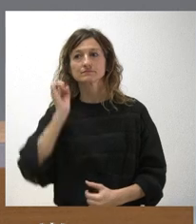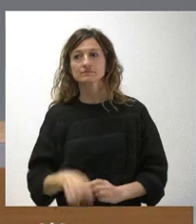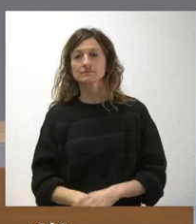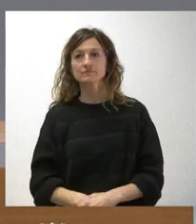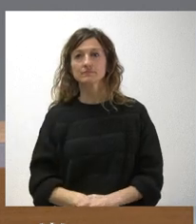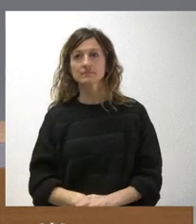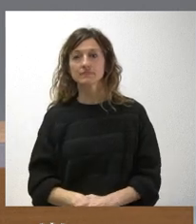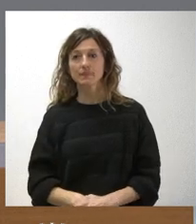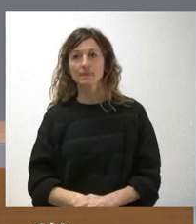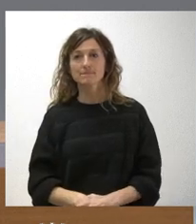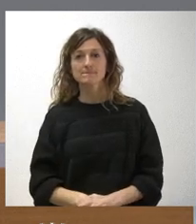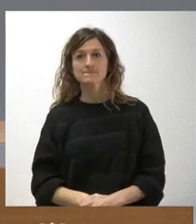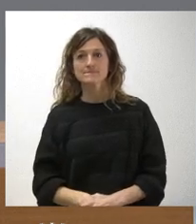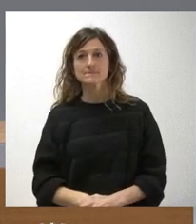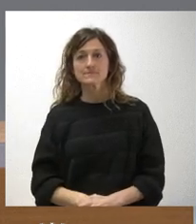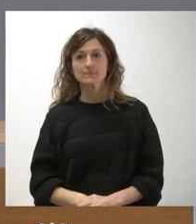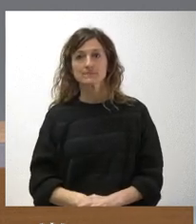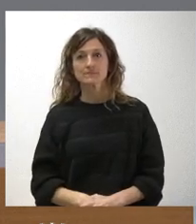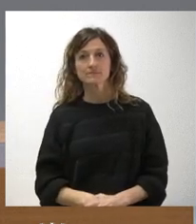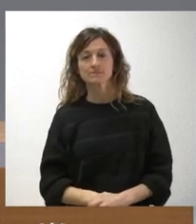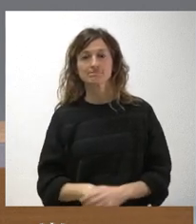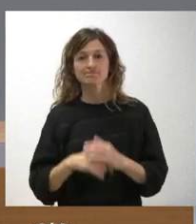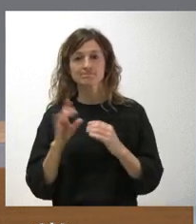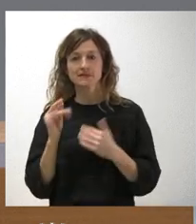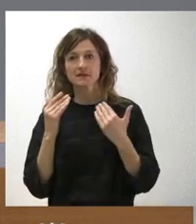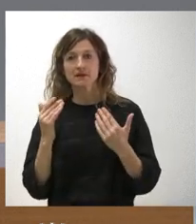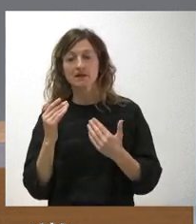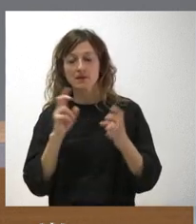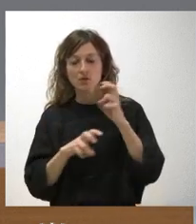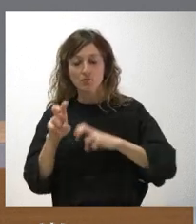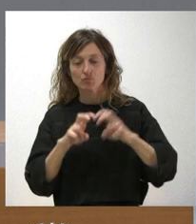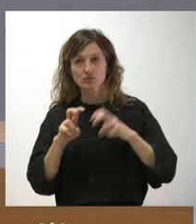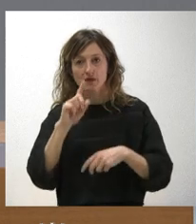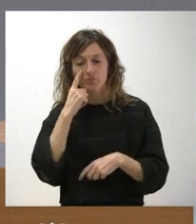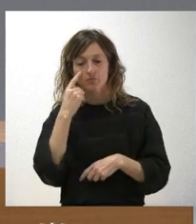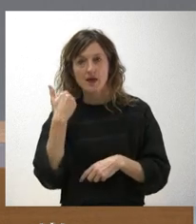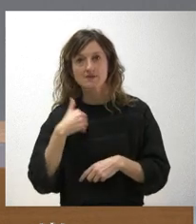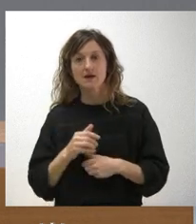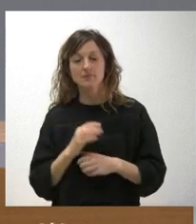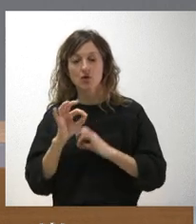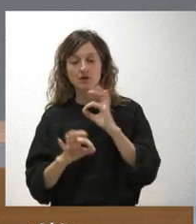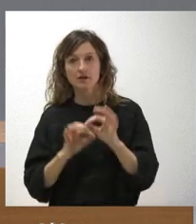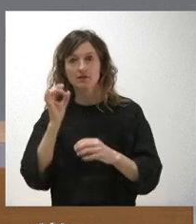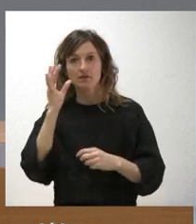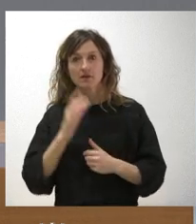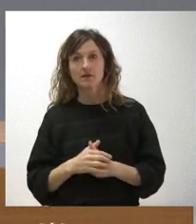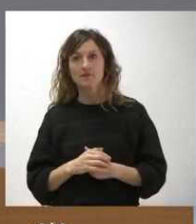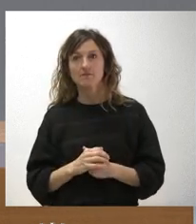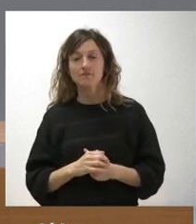s es esto no estaba buscando estaba organizando las